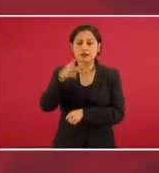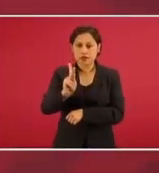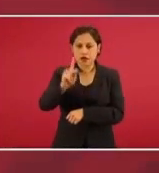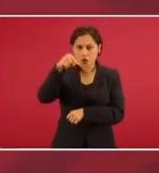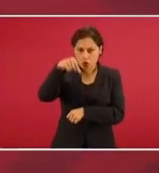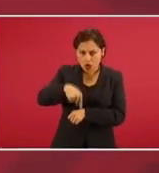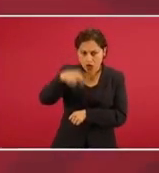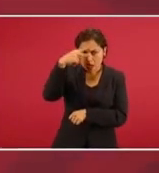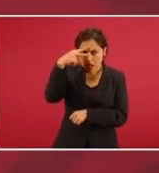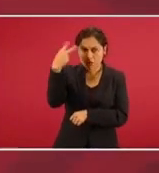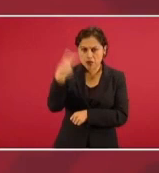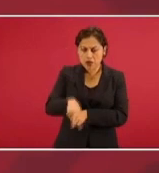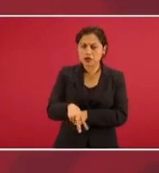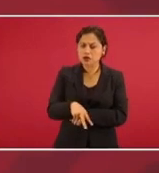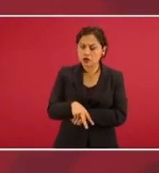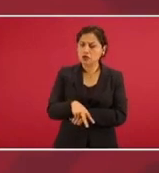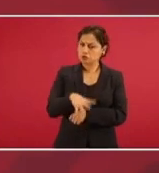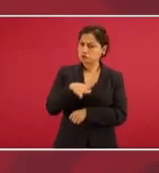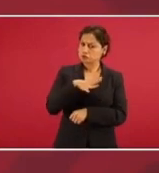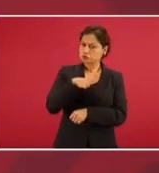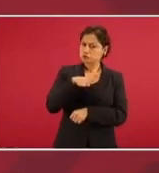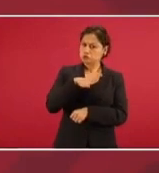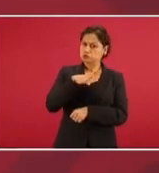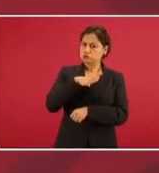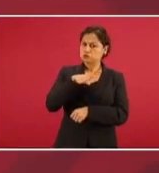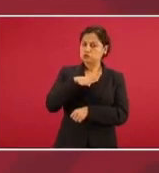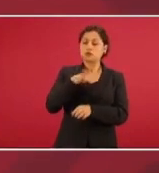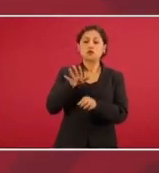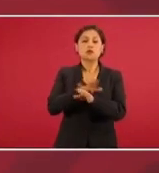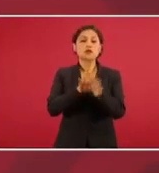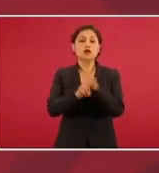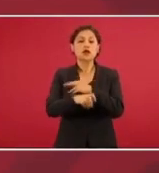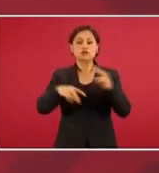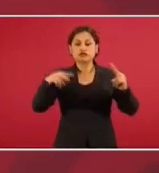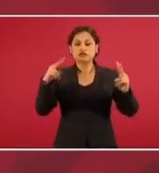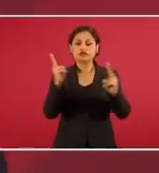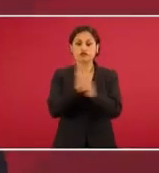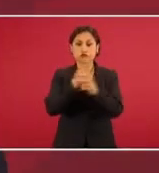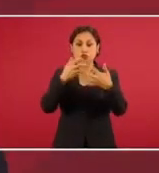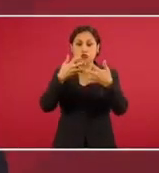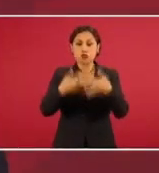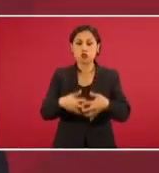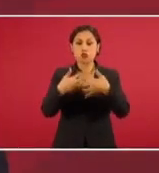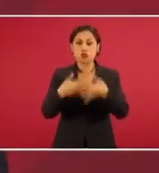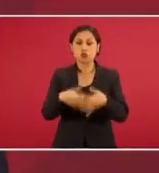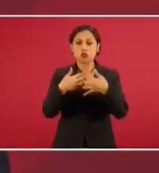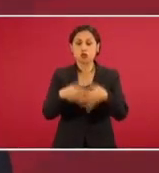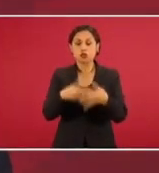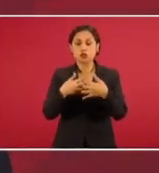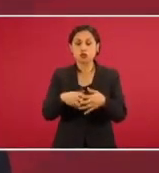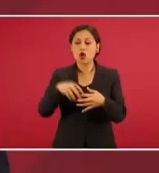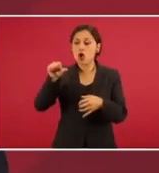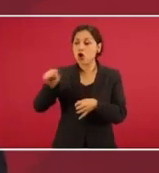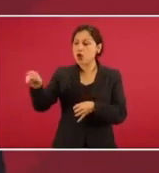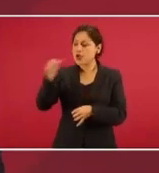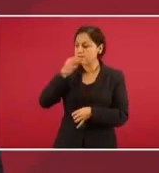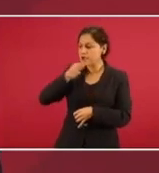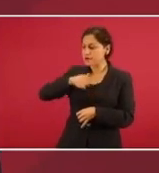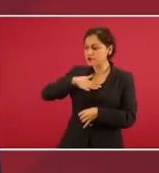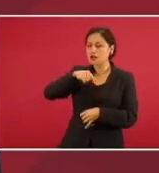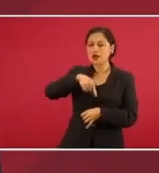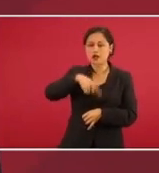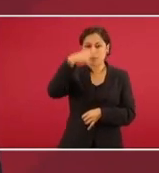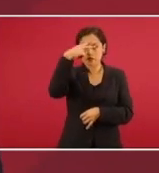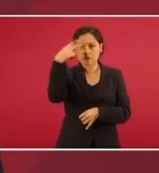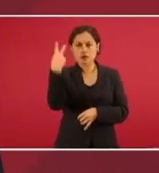hoy se nos informó que tenemos 5000 ventilados